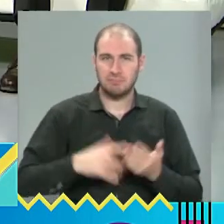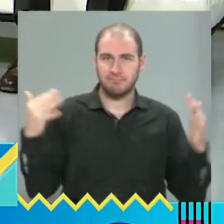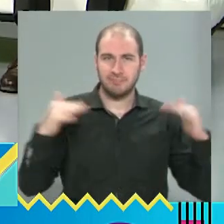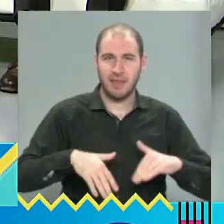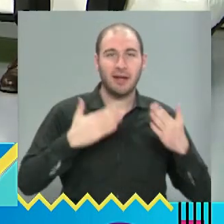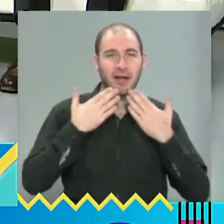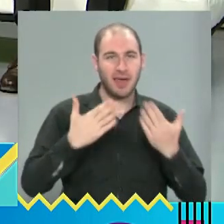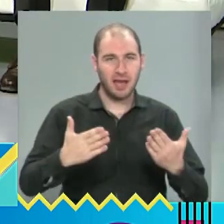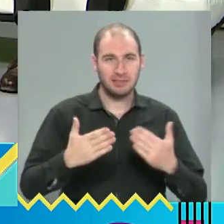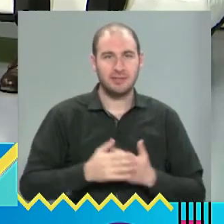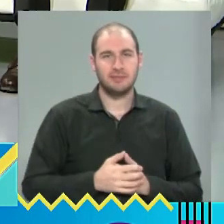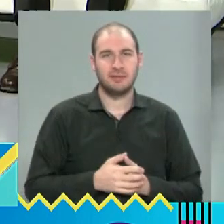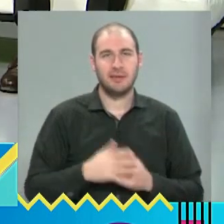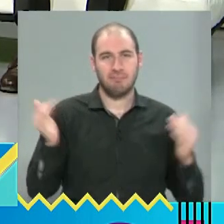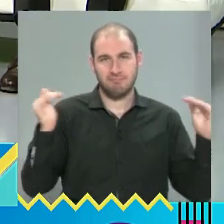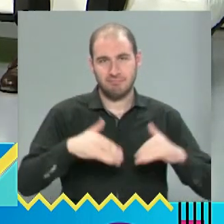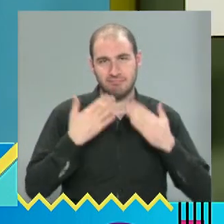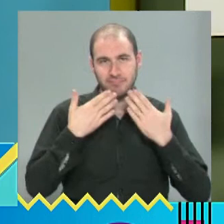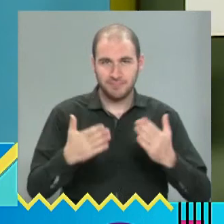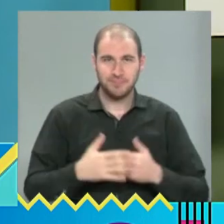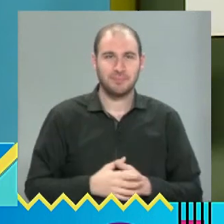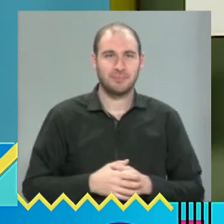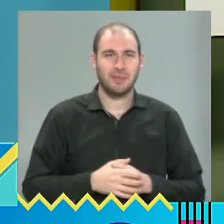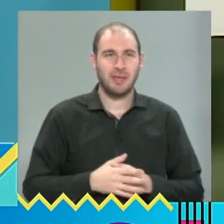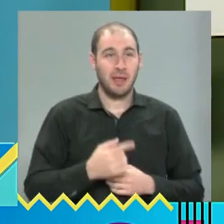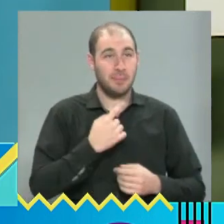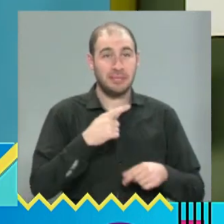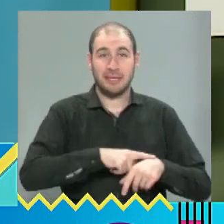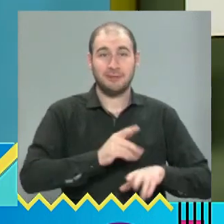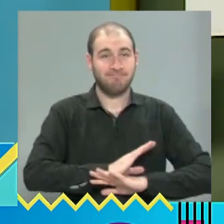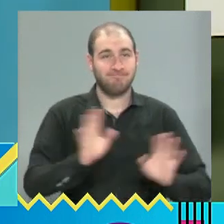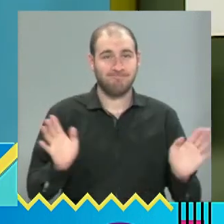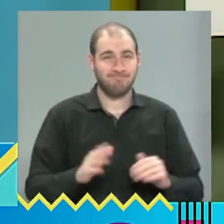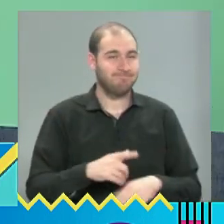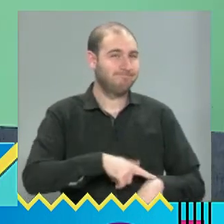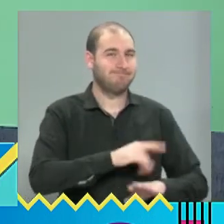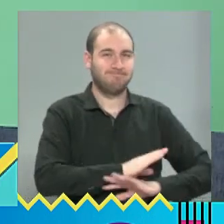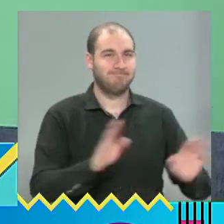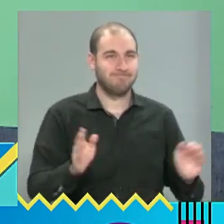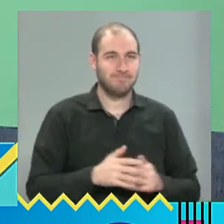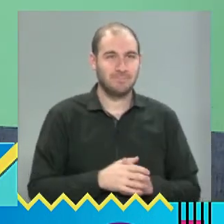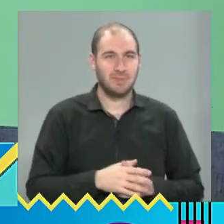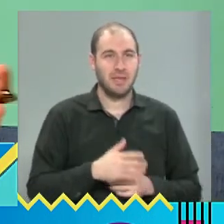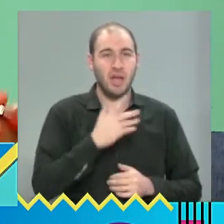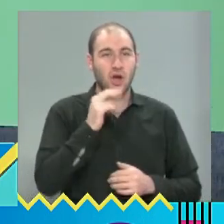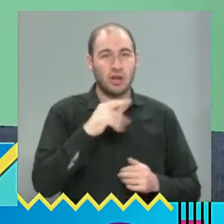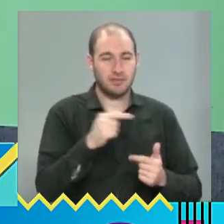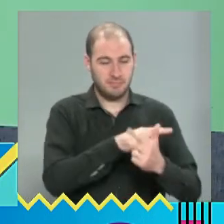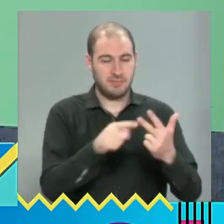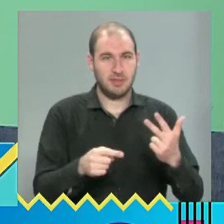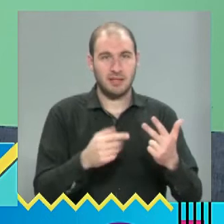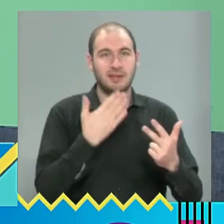así que muchísimas gracias por haber estado acá. No nos queda más tiempo. No nos queda más tiempo. Bueno, Jorge, Sebastián